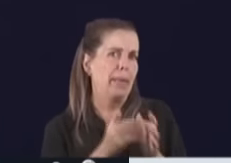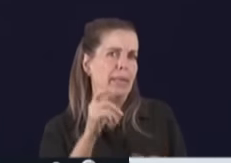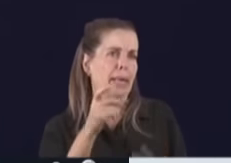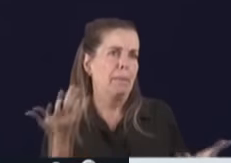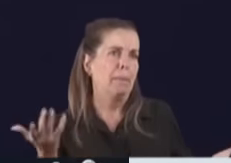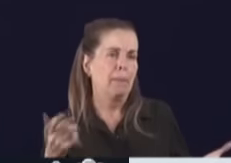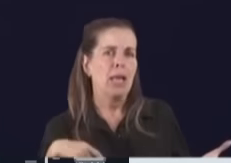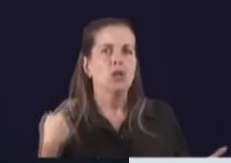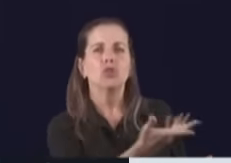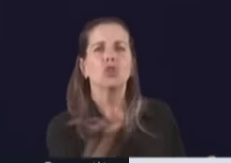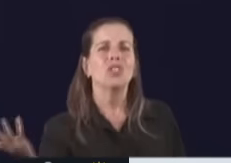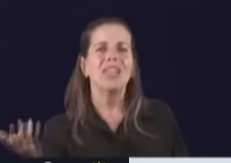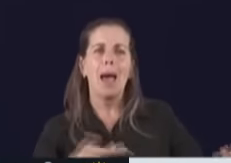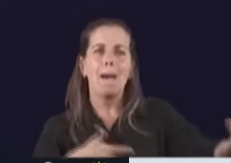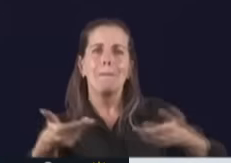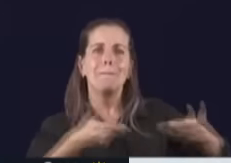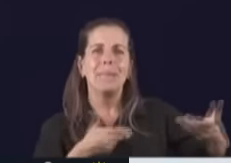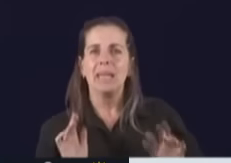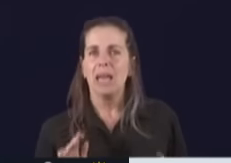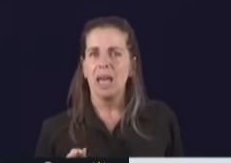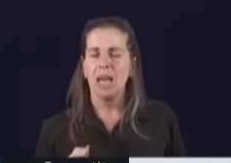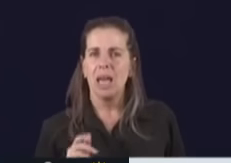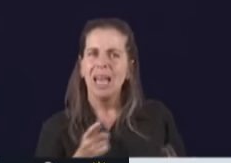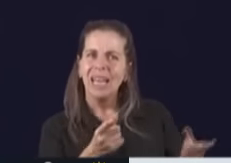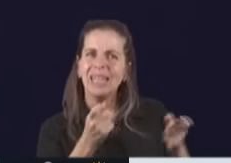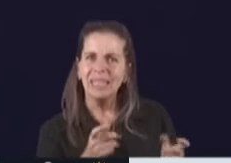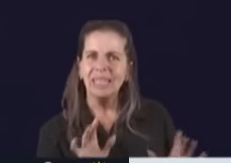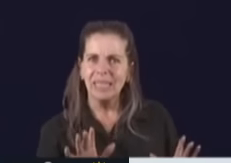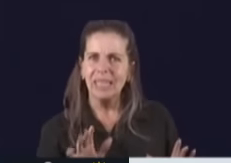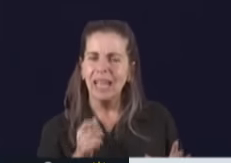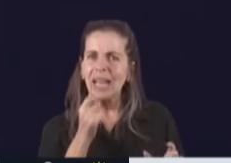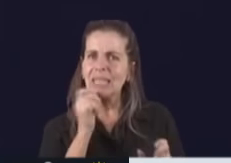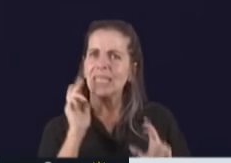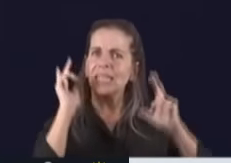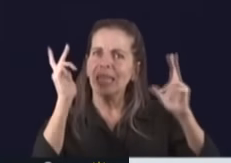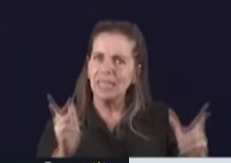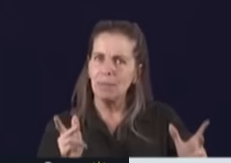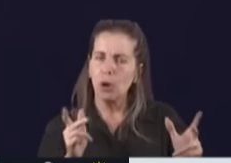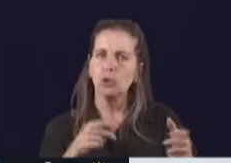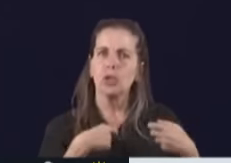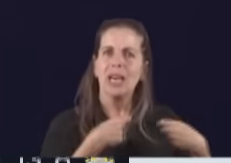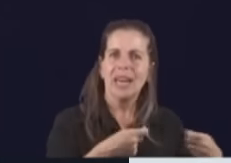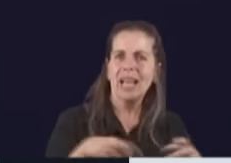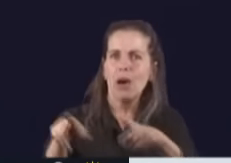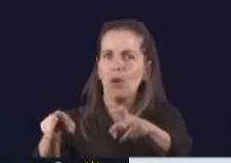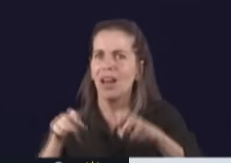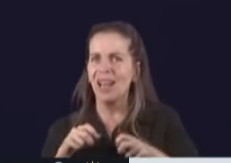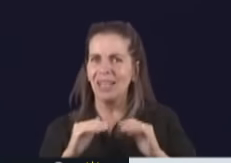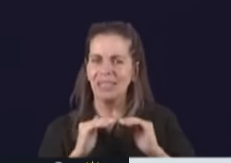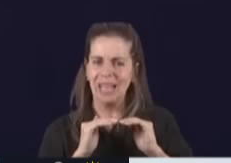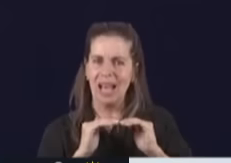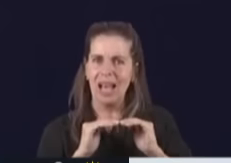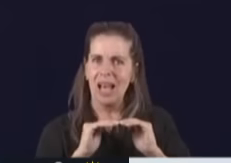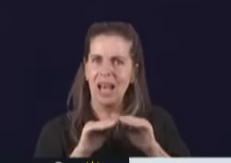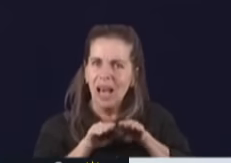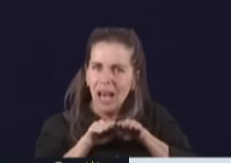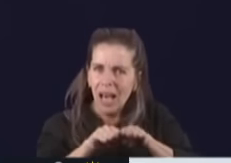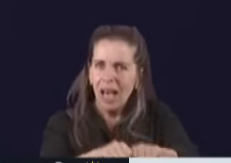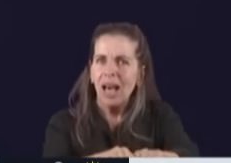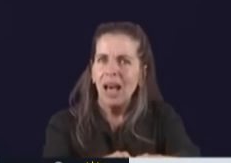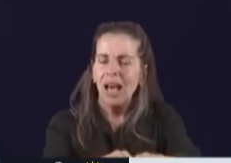cuando uno marca que el equilibrio fiscal es un tema fundamental, que el endeudamiento no es más ni menos